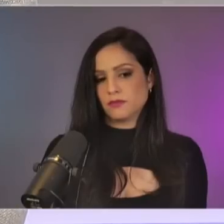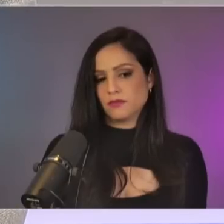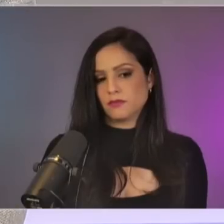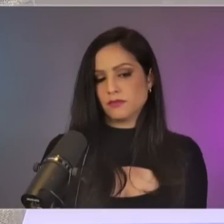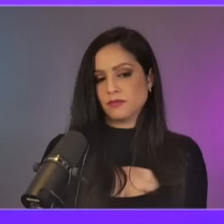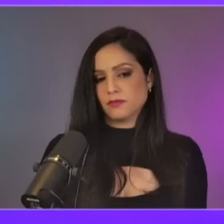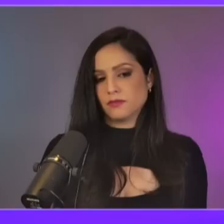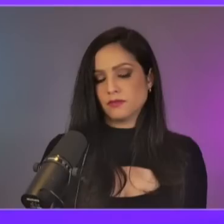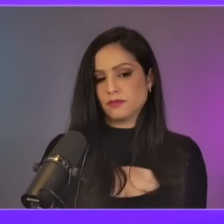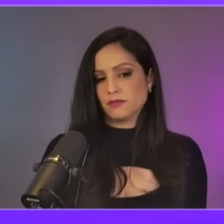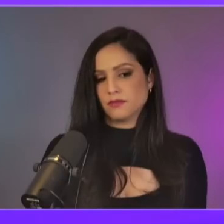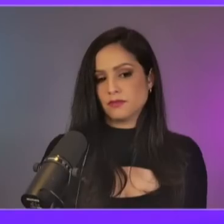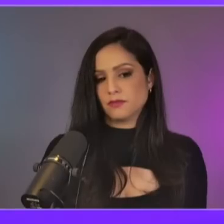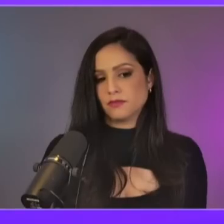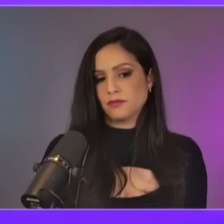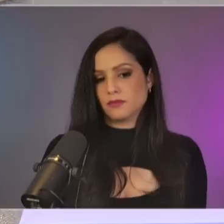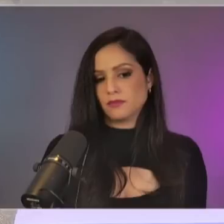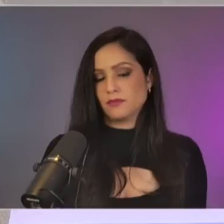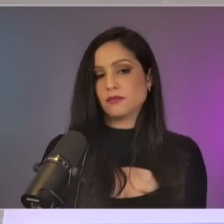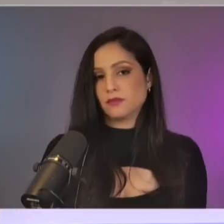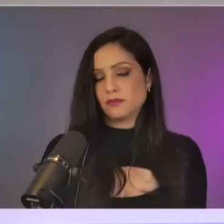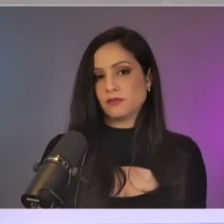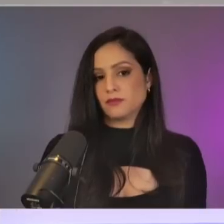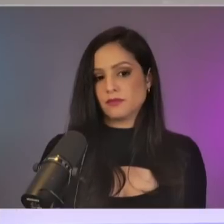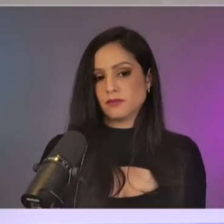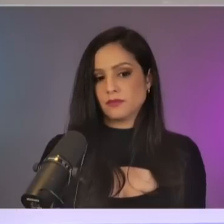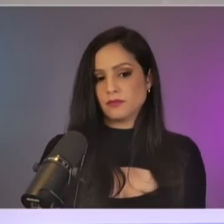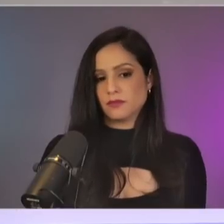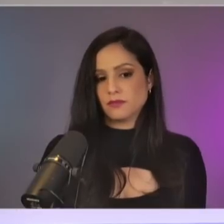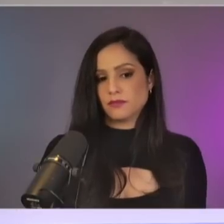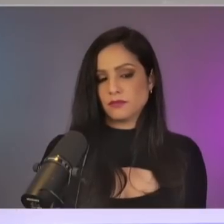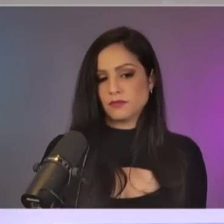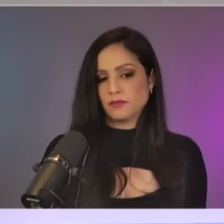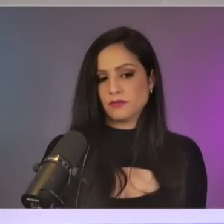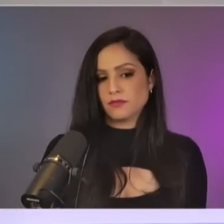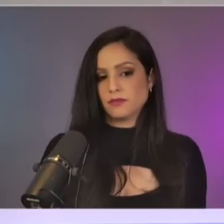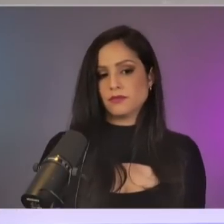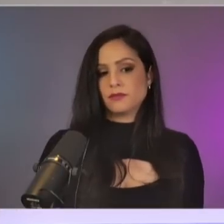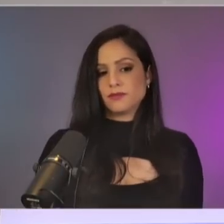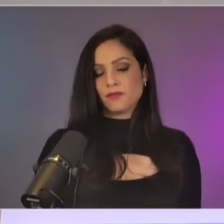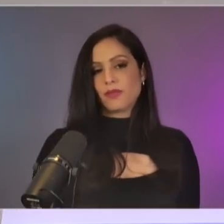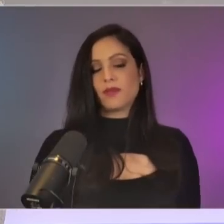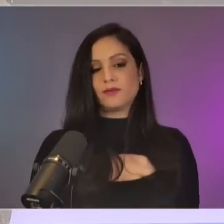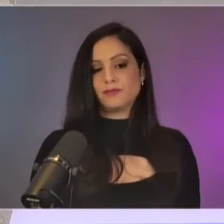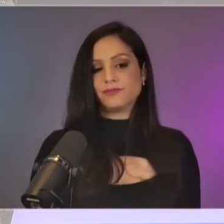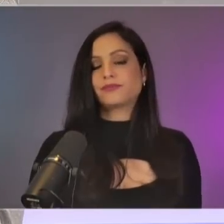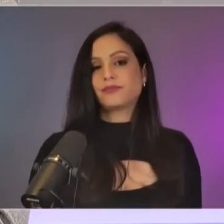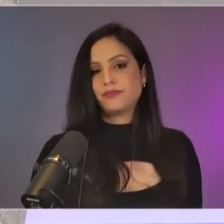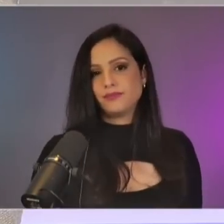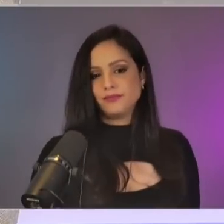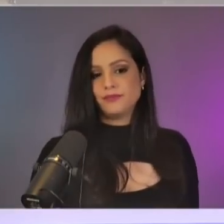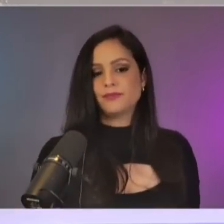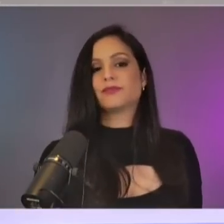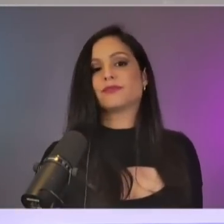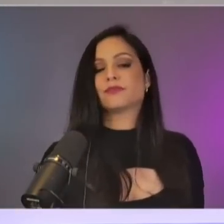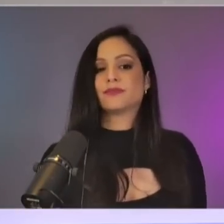vamos por diez años y luego de eso Entonces cirugía plástica 13 años estudiando para ser segundo plano ya tú eres